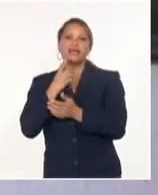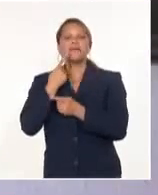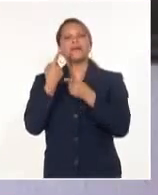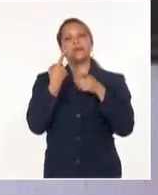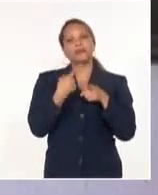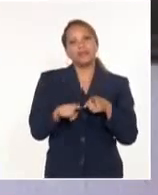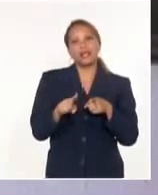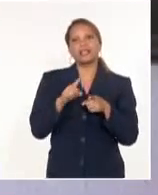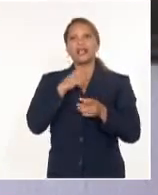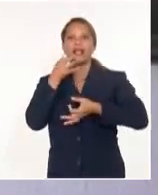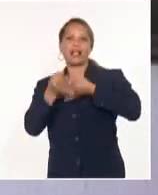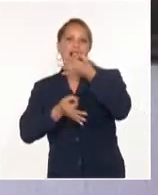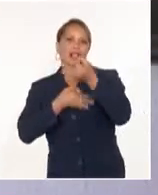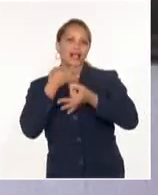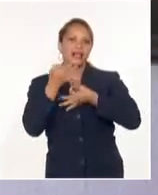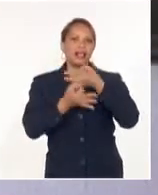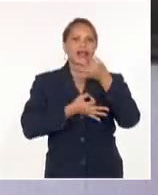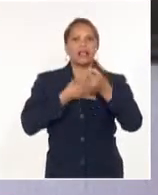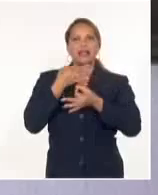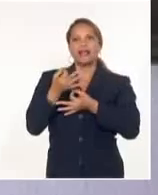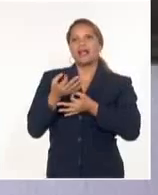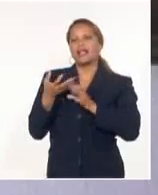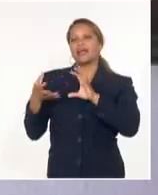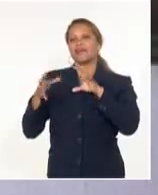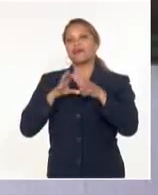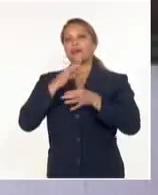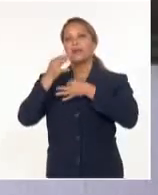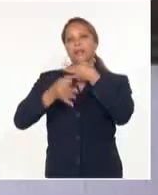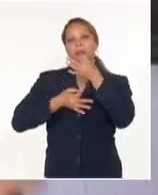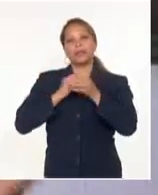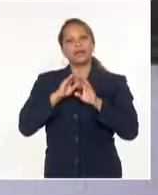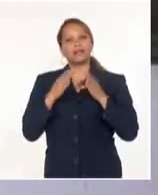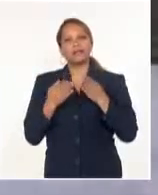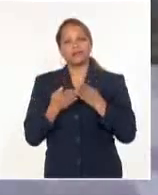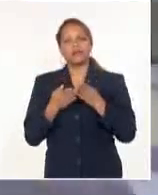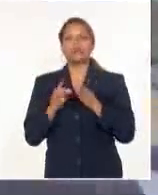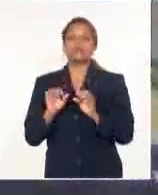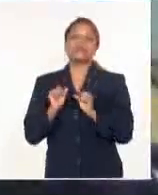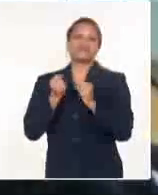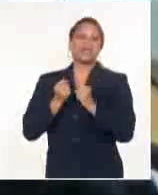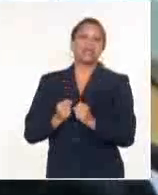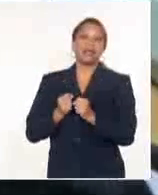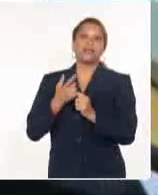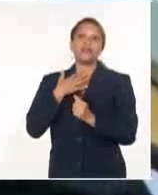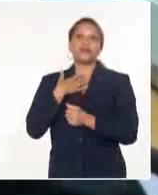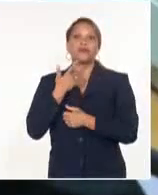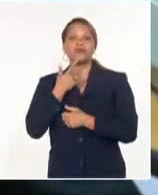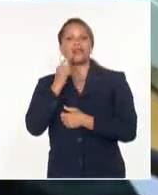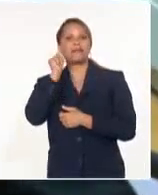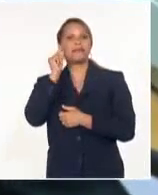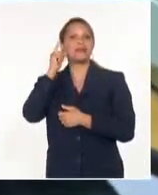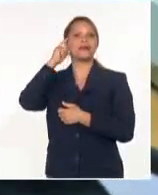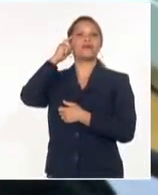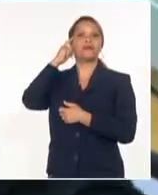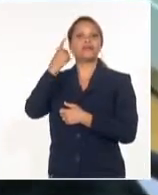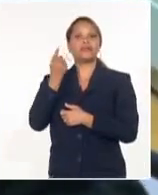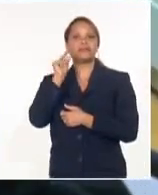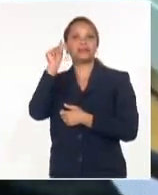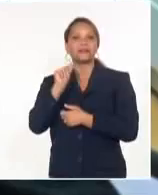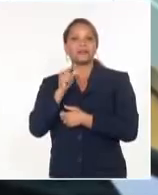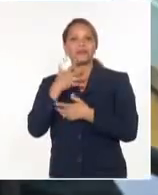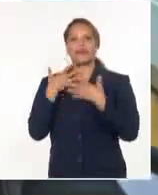elocuente y sagaz, la pluma atronadora y sincera. Tendremos que quedarnos con el Luis alegre, jocoso,